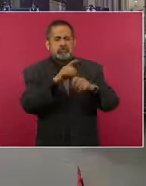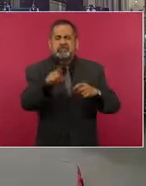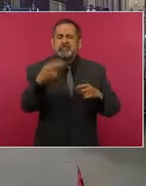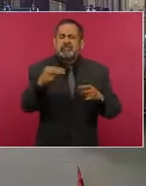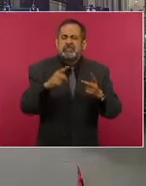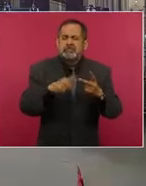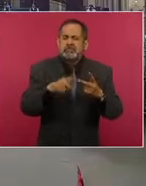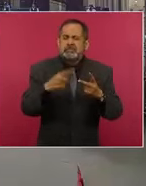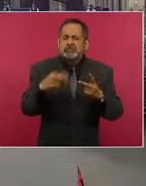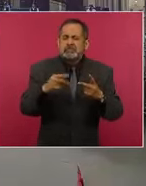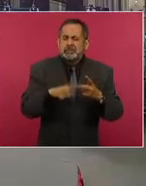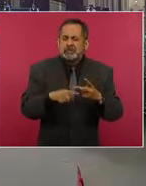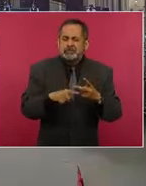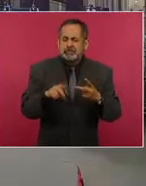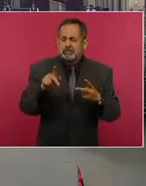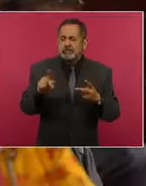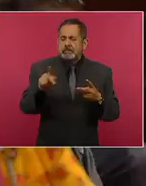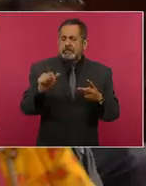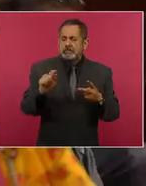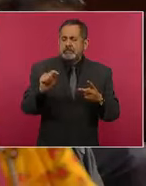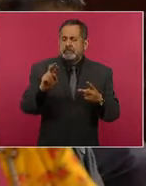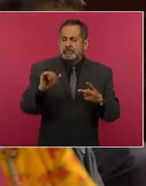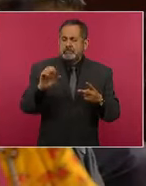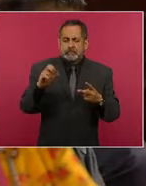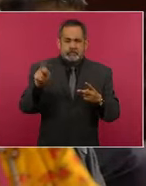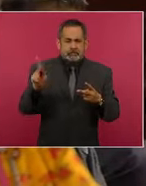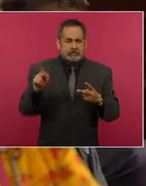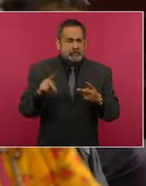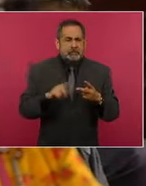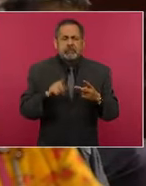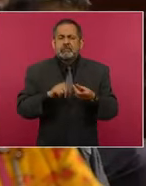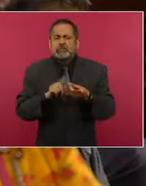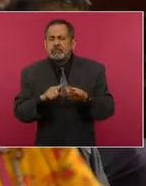segundo cómo se llama? El segundo Patrick Leahy. ¿De